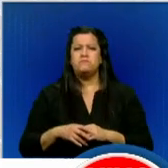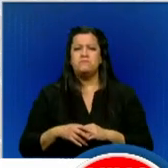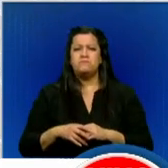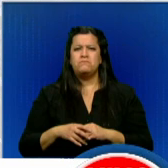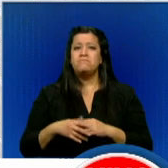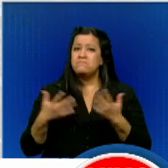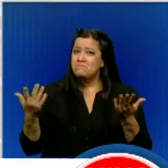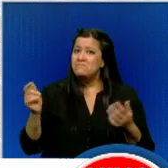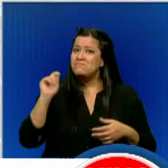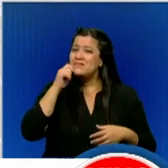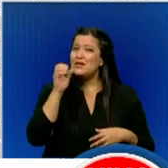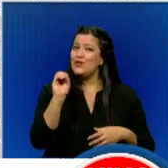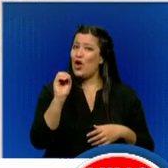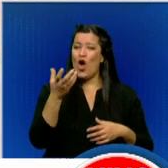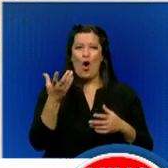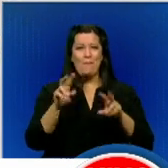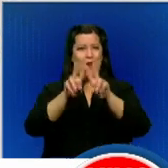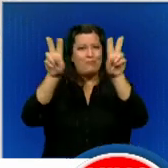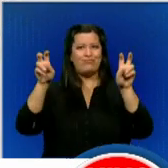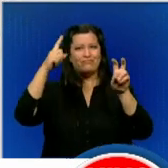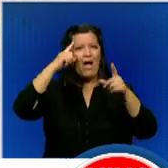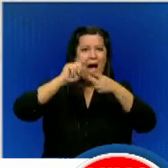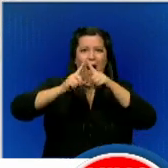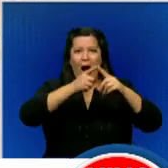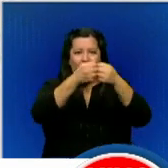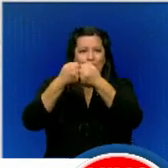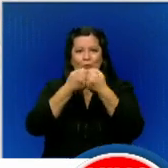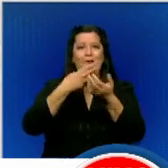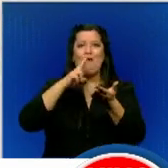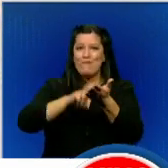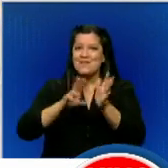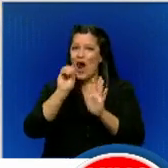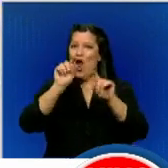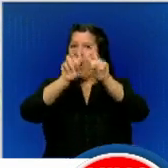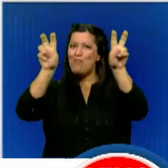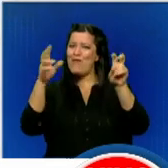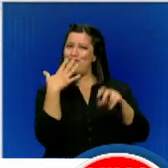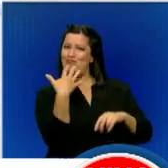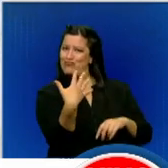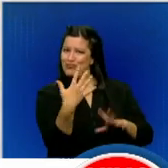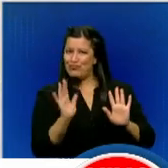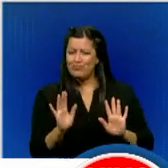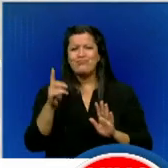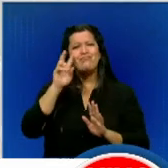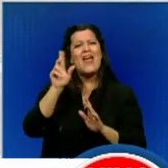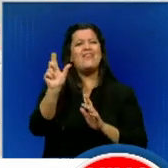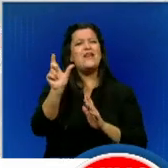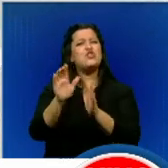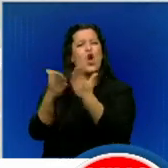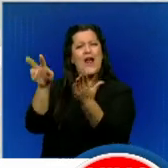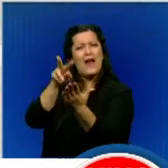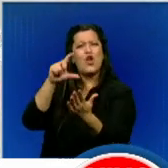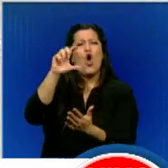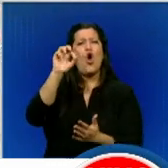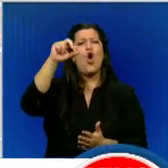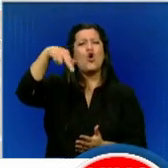qué lindo nombre de consenso fiscal para esta ley y no es cierto mirándole en el diccionario consenso que